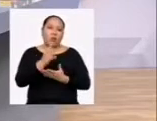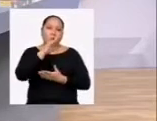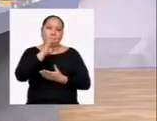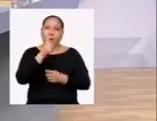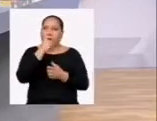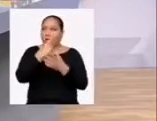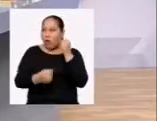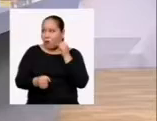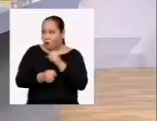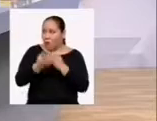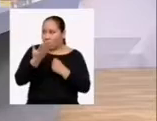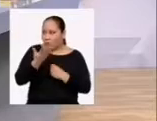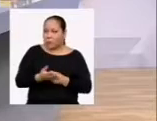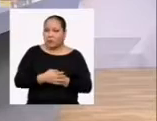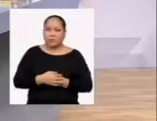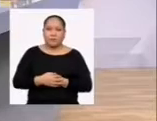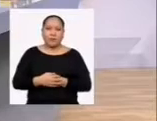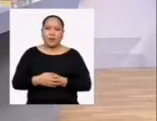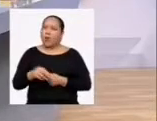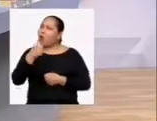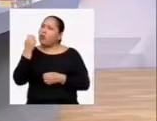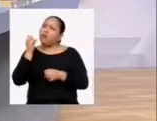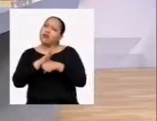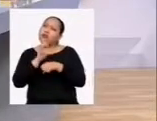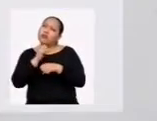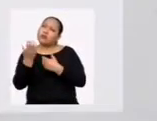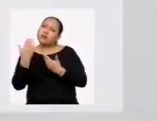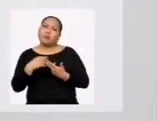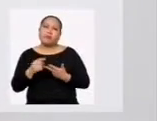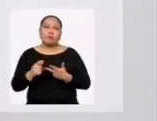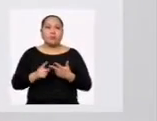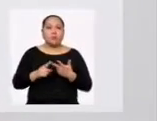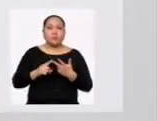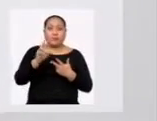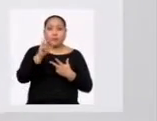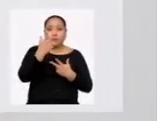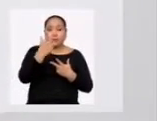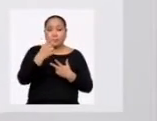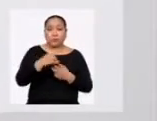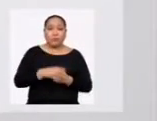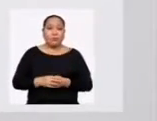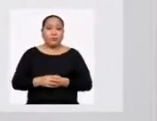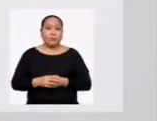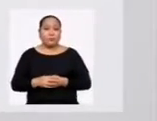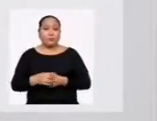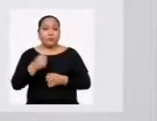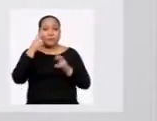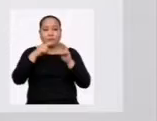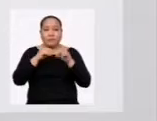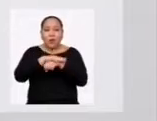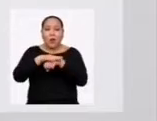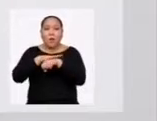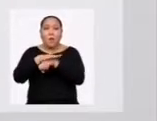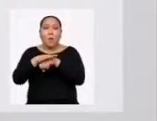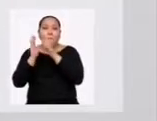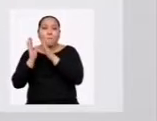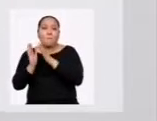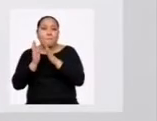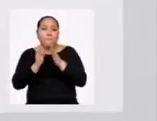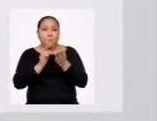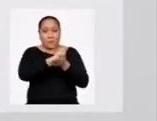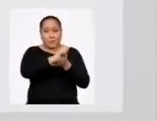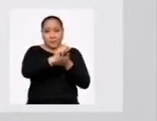confiable, claro. ¿Y qué otros consejos tiene para pasarnos? El tercero es realizar un plan de escritura.